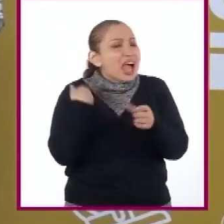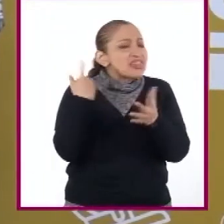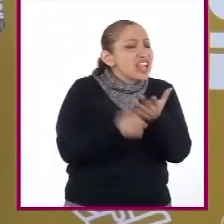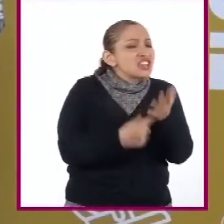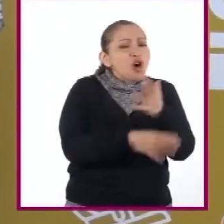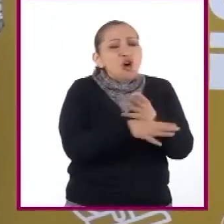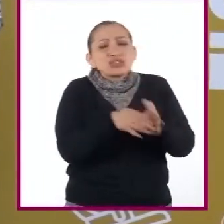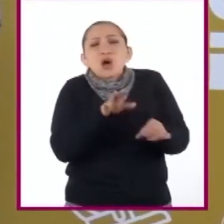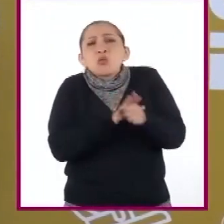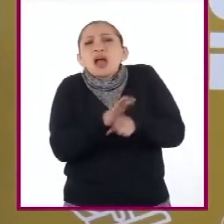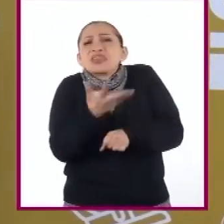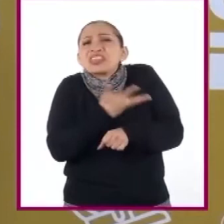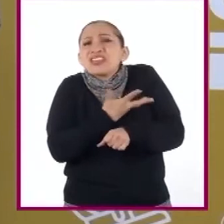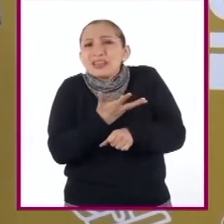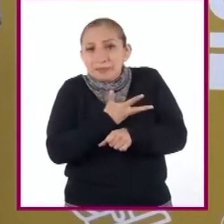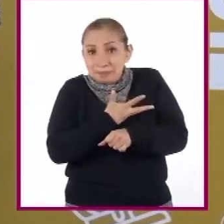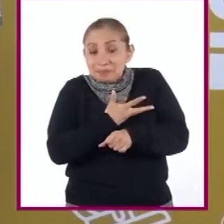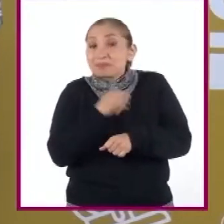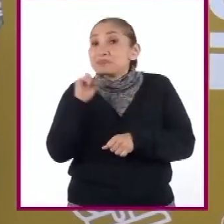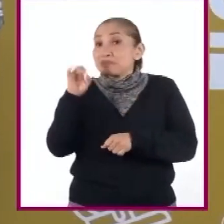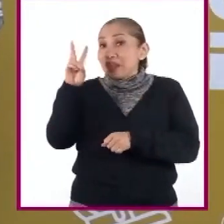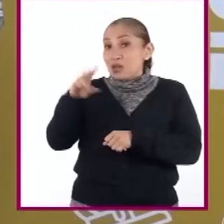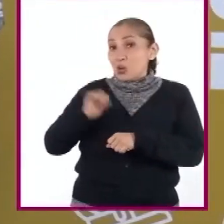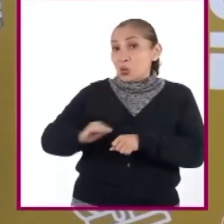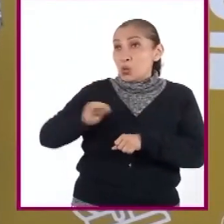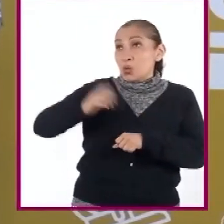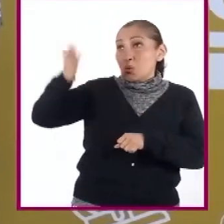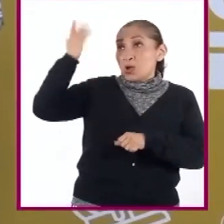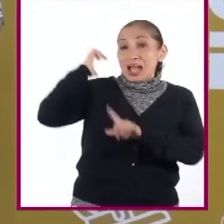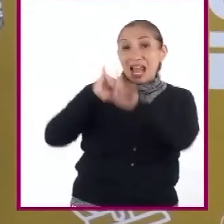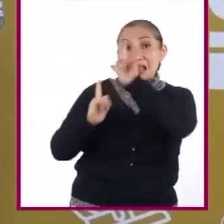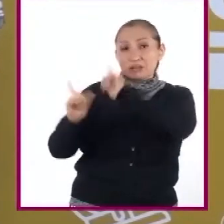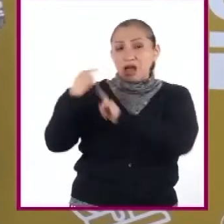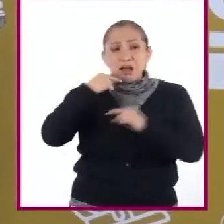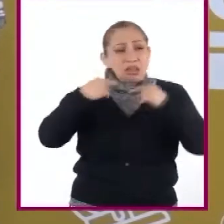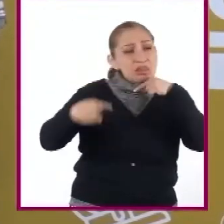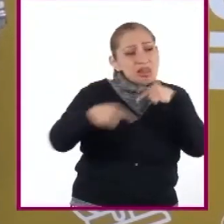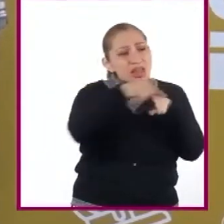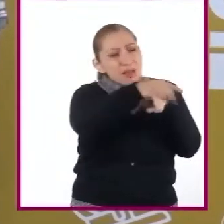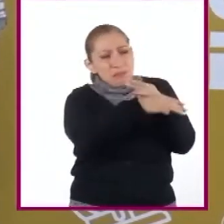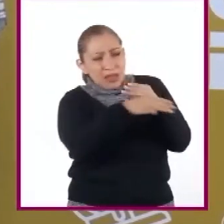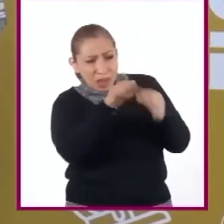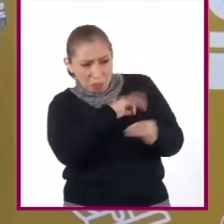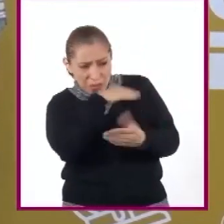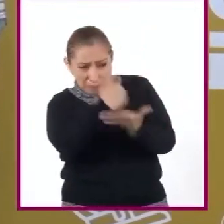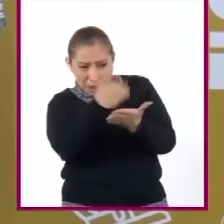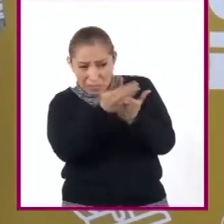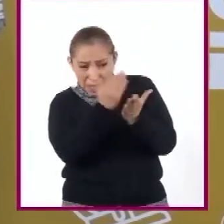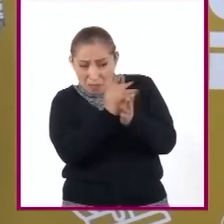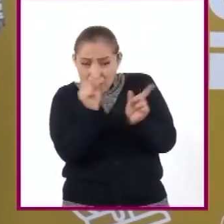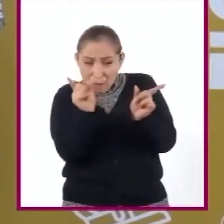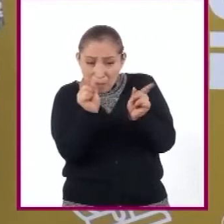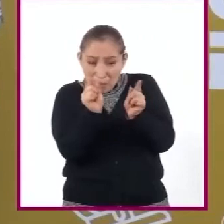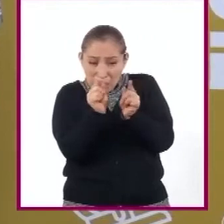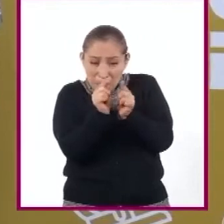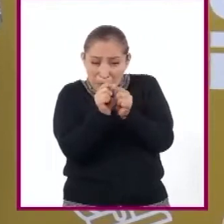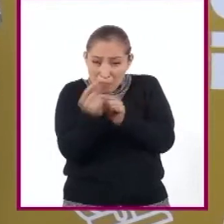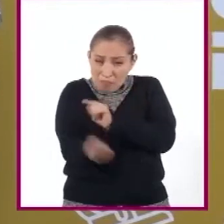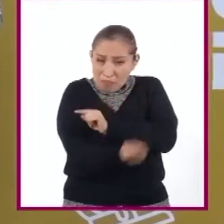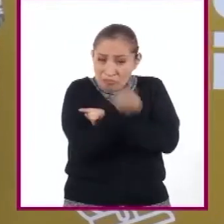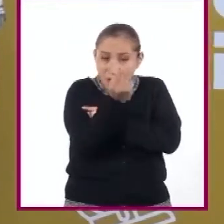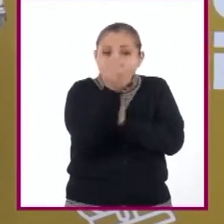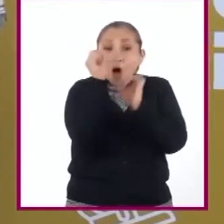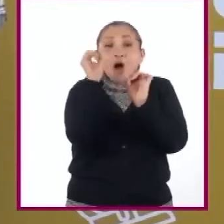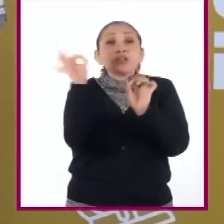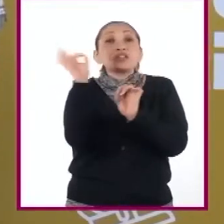hechas las cosas. Así es, desde la antigua Grecia se discutía si la materia se podía dividir infinitamente o si llegaba